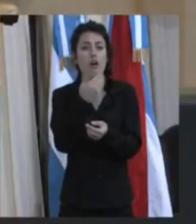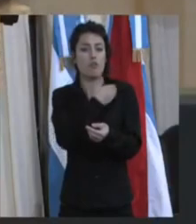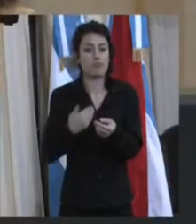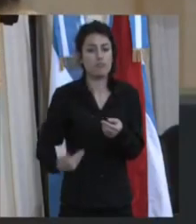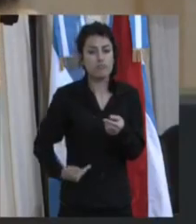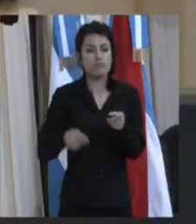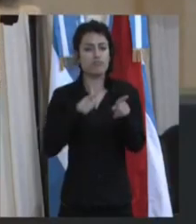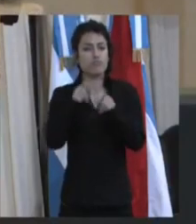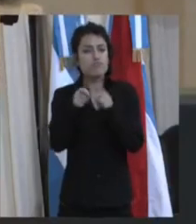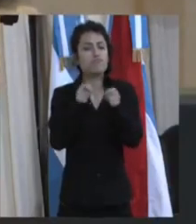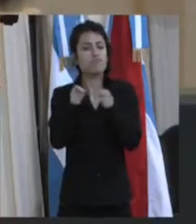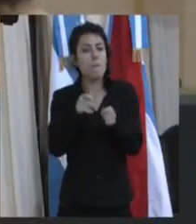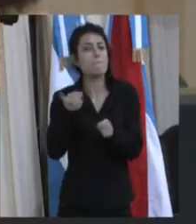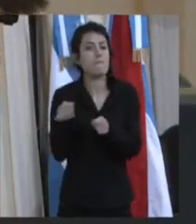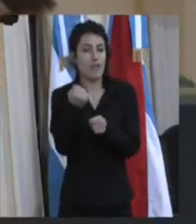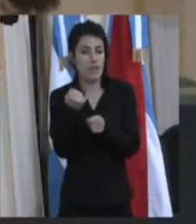gobernantes en estas